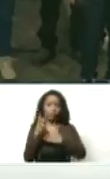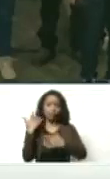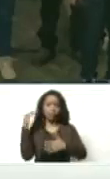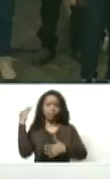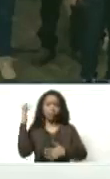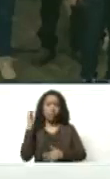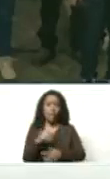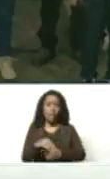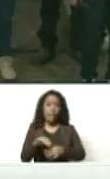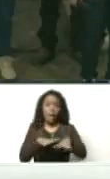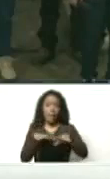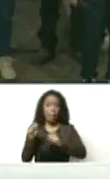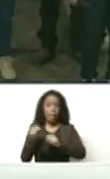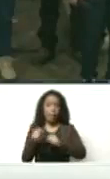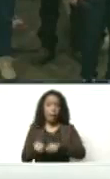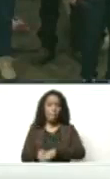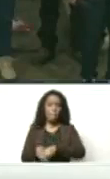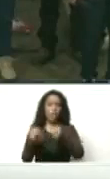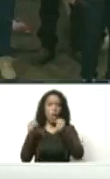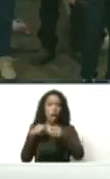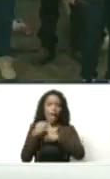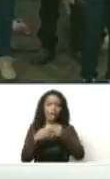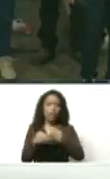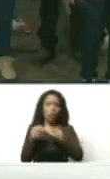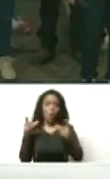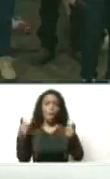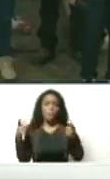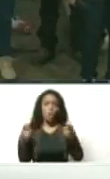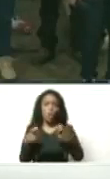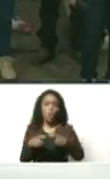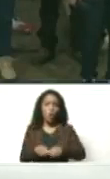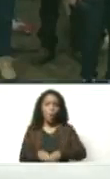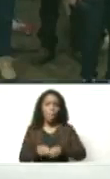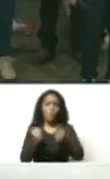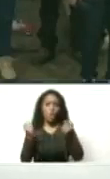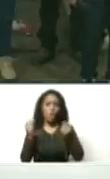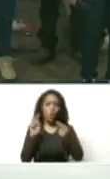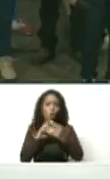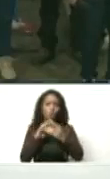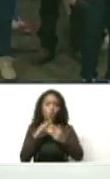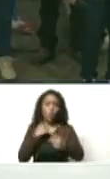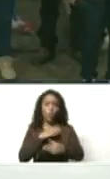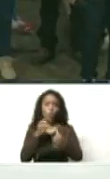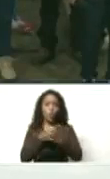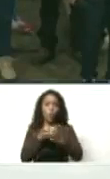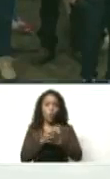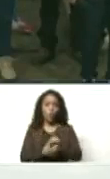el capitalismo la destruyó y la llevó al nivel de destrucción que conoció nuestra generación.